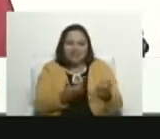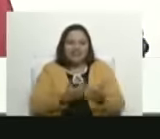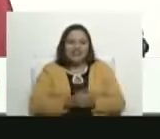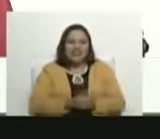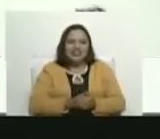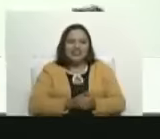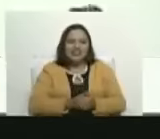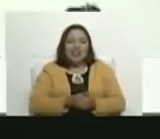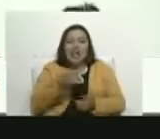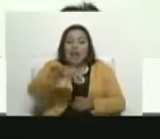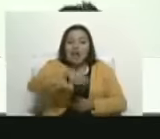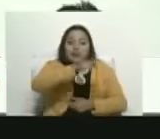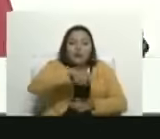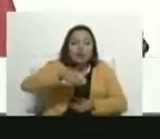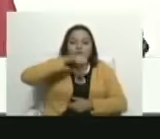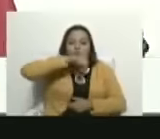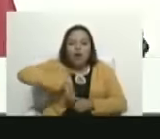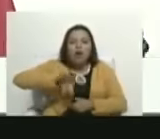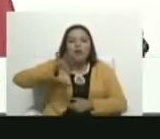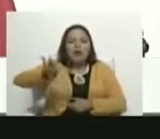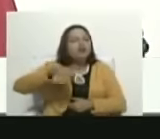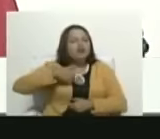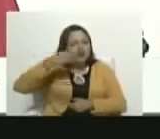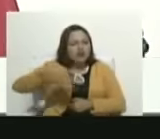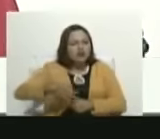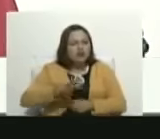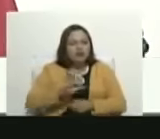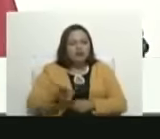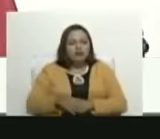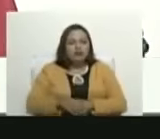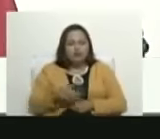Mira, ahí hay gente patriota, te lo garantizo.